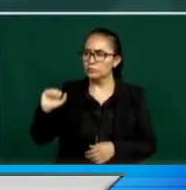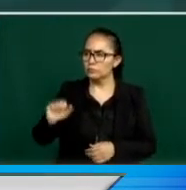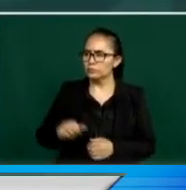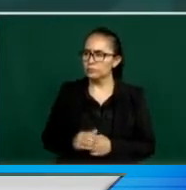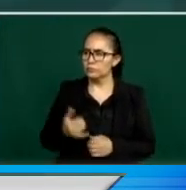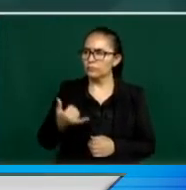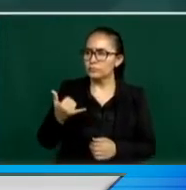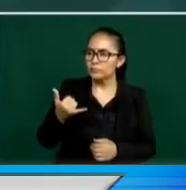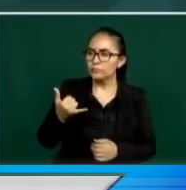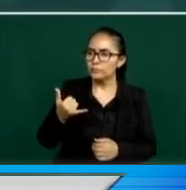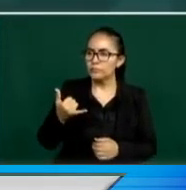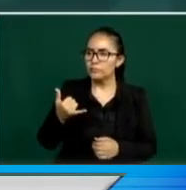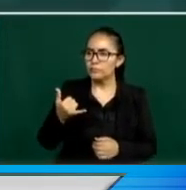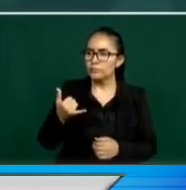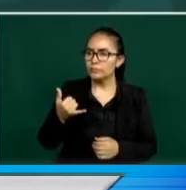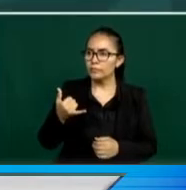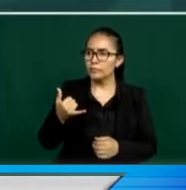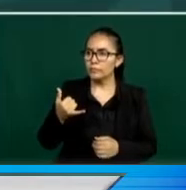y